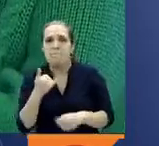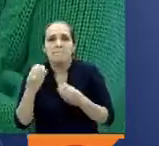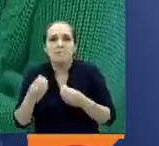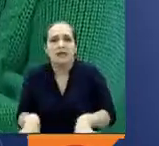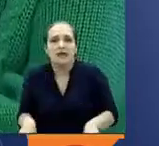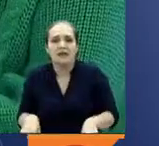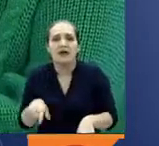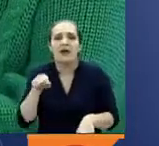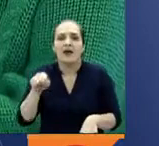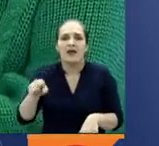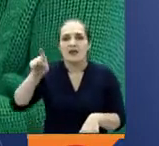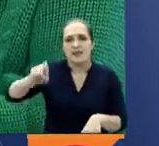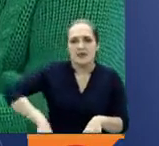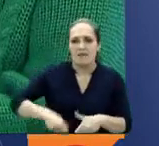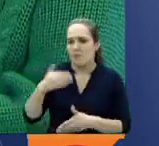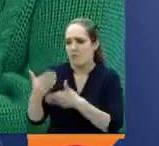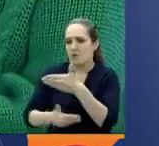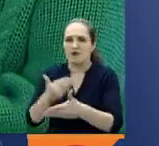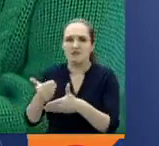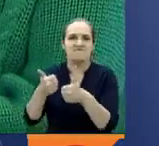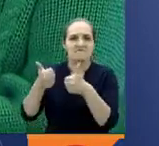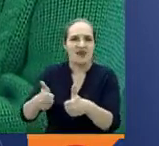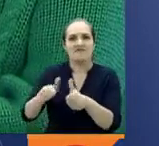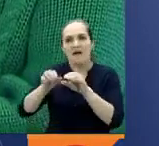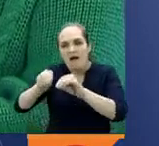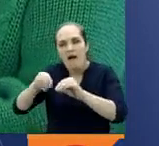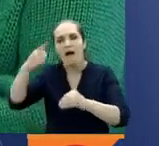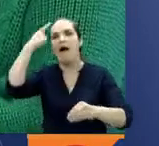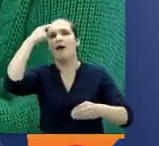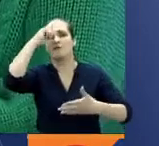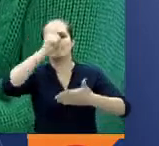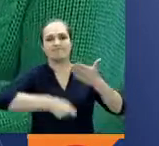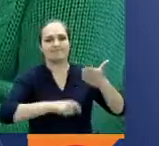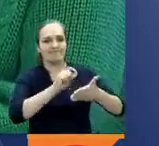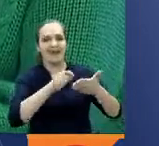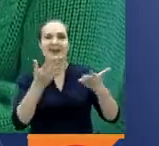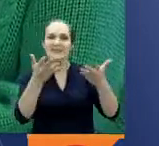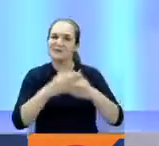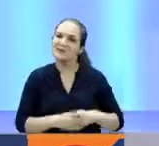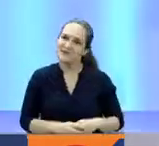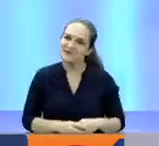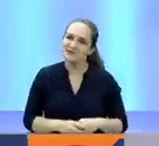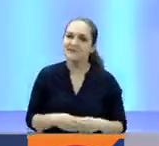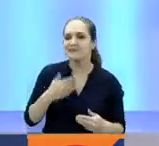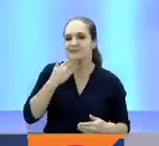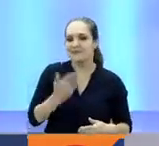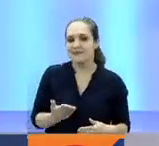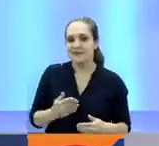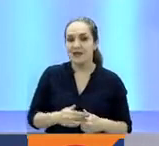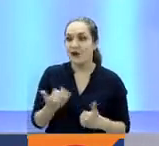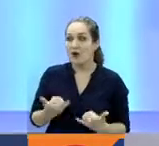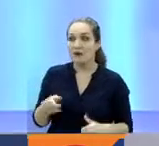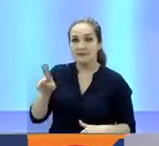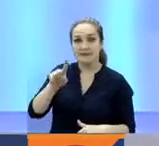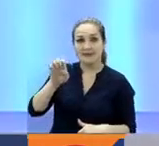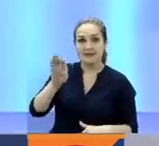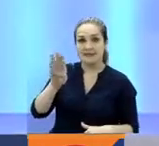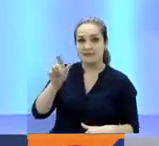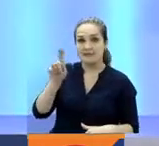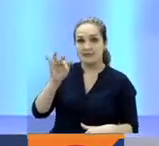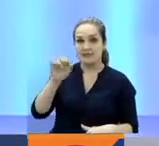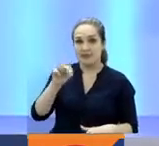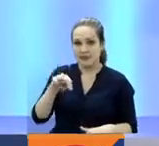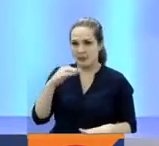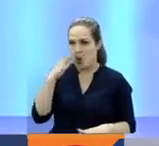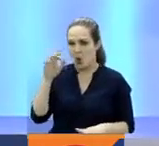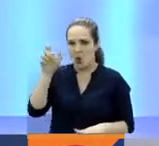tuvieran un valor al día de, en el día de hoy. No, eso. Eso básicamente. Bueno, Sebastián, el censo electoral en el